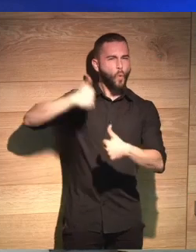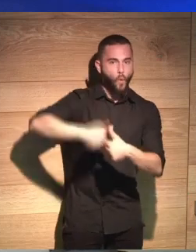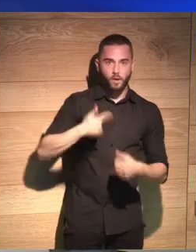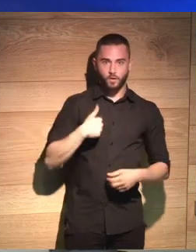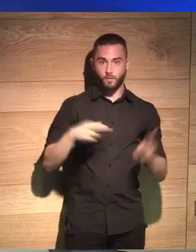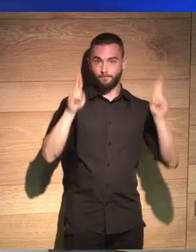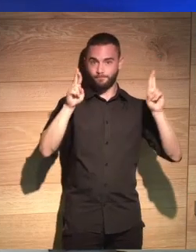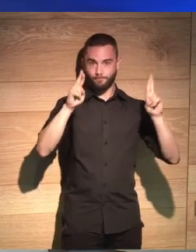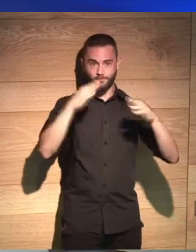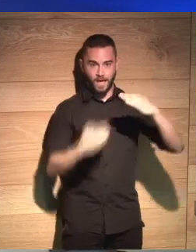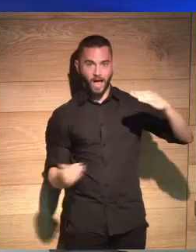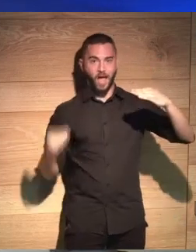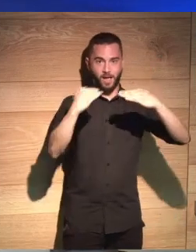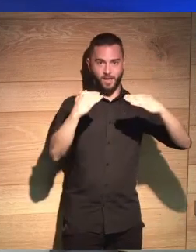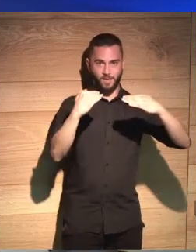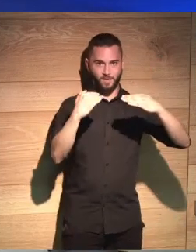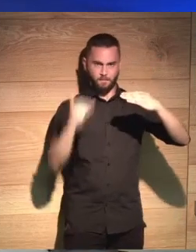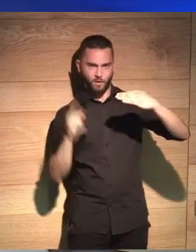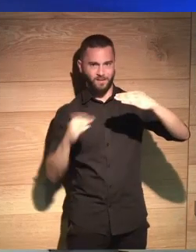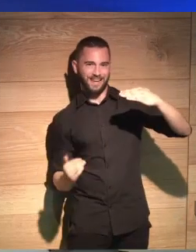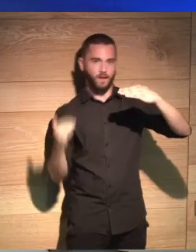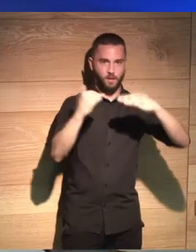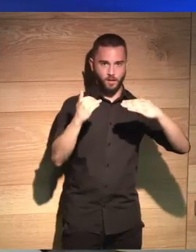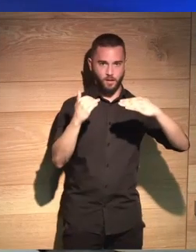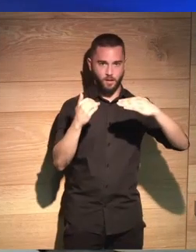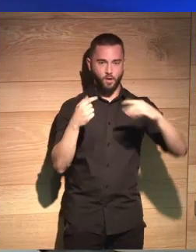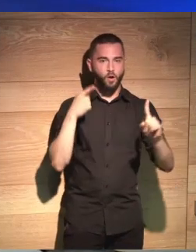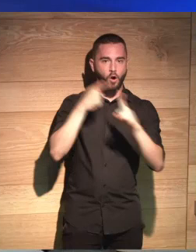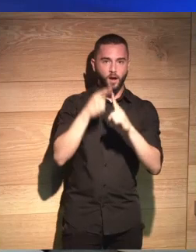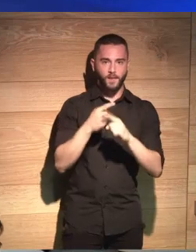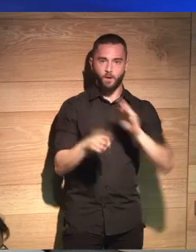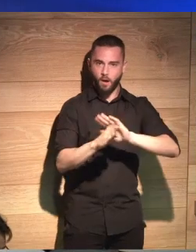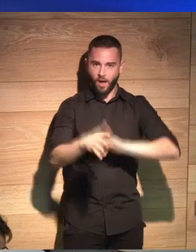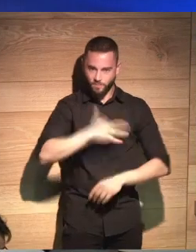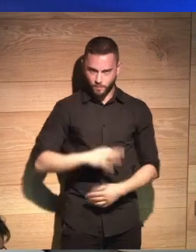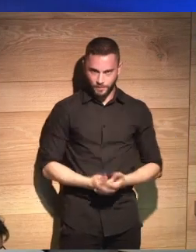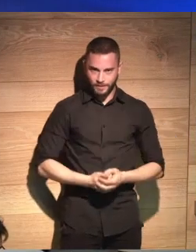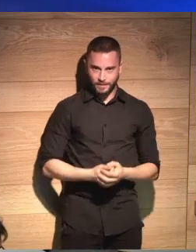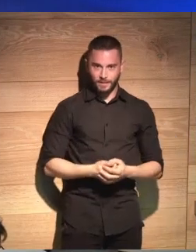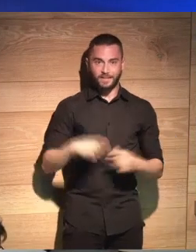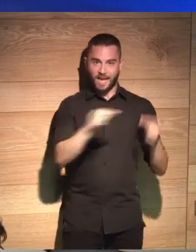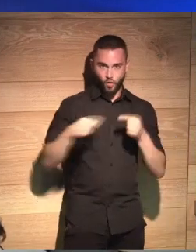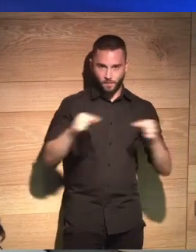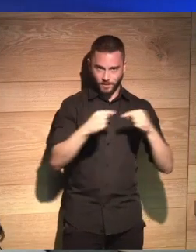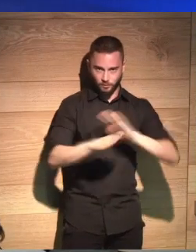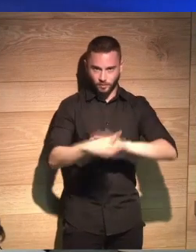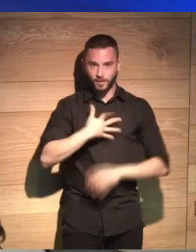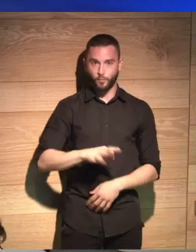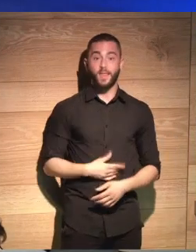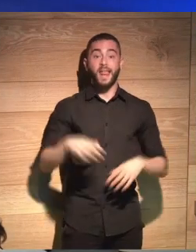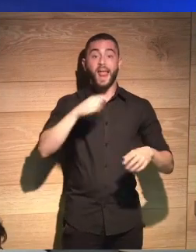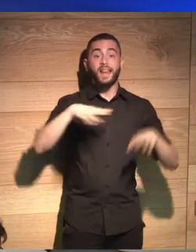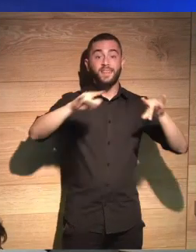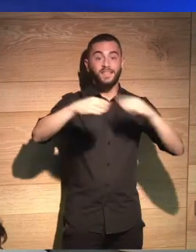altura como testigo de la conversación que ambos van a mantener. Y van a mantener una conversación a propósito de Desierto